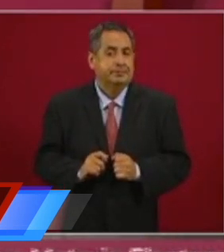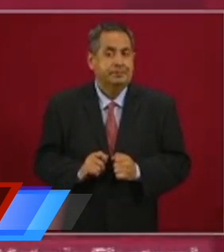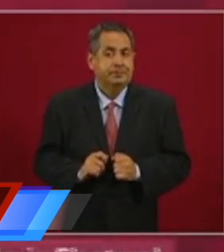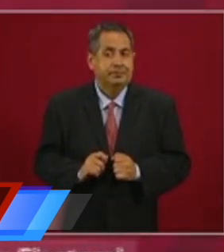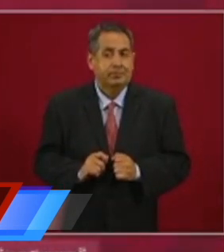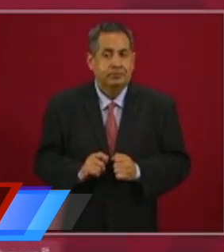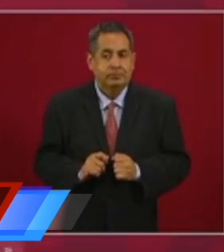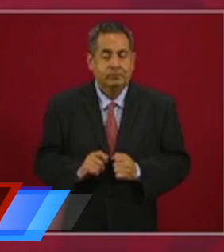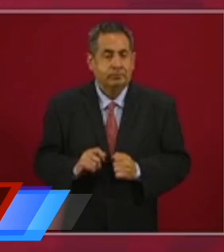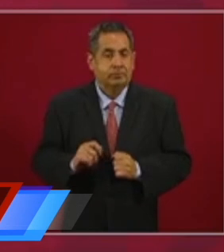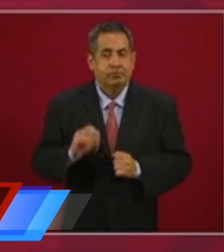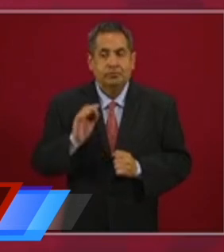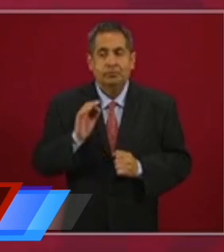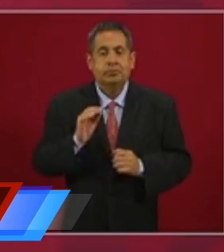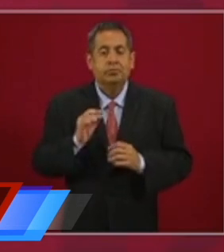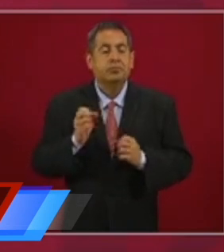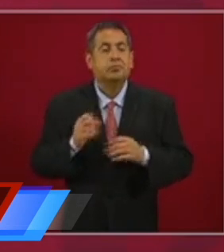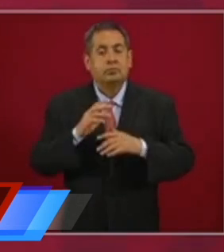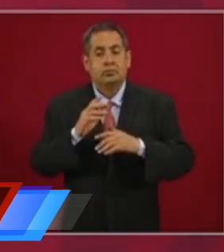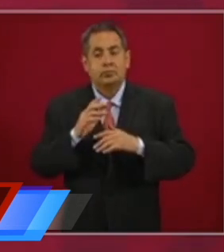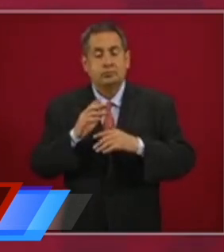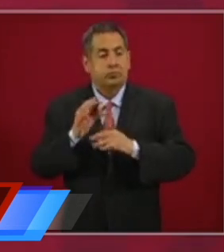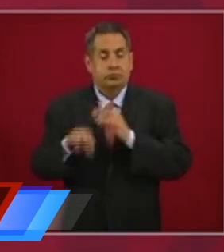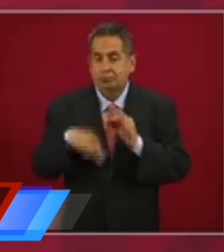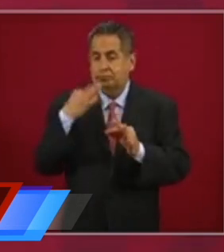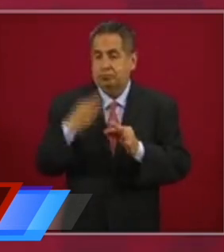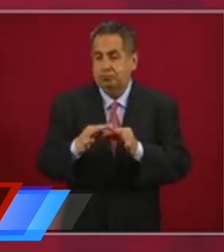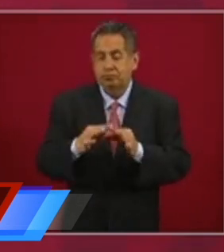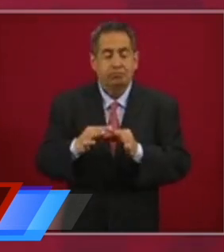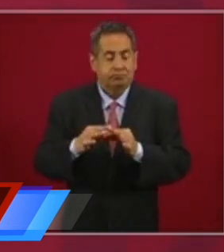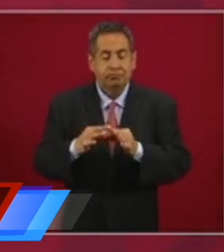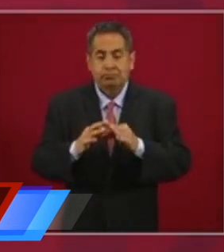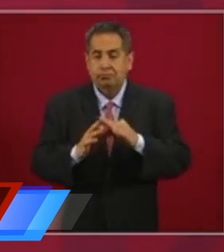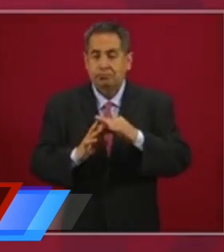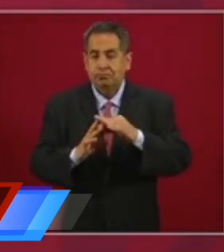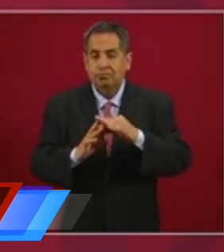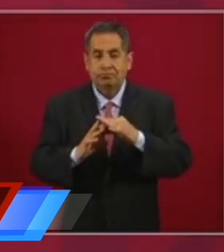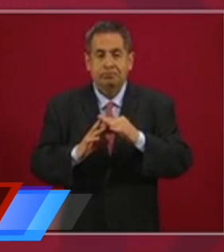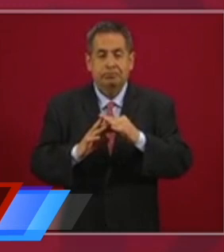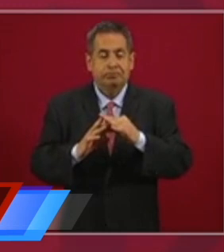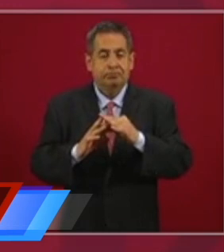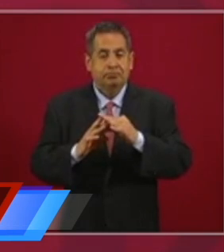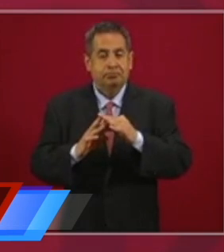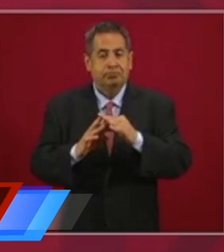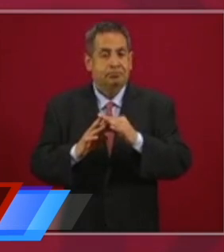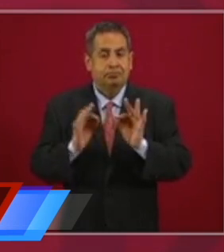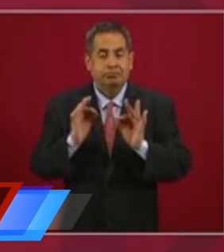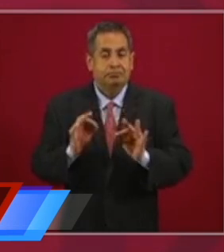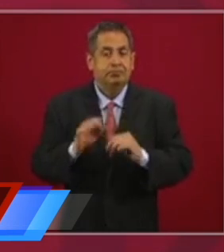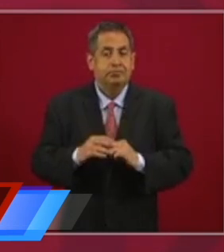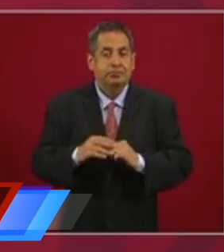una placa que indique que se compró con aportaciones del pueblo. Asimismo, el presidente señaló que la próxima semana se presentará